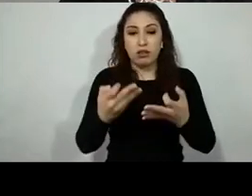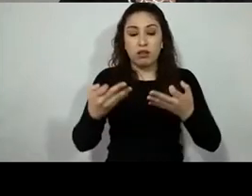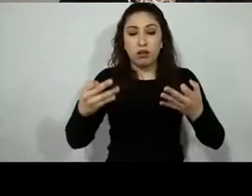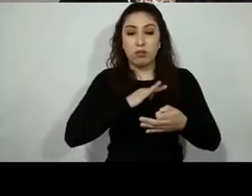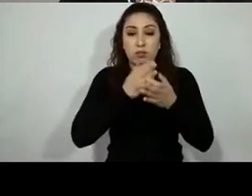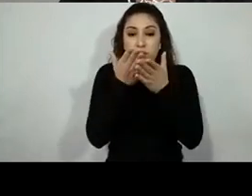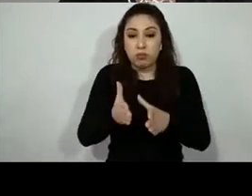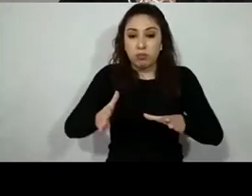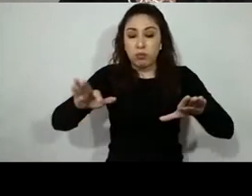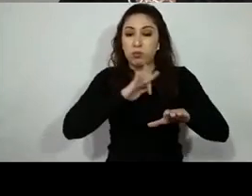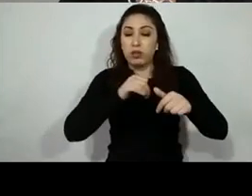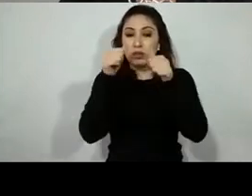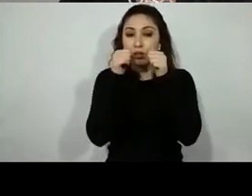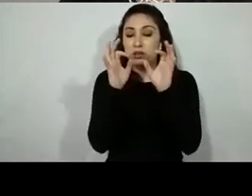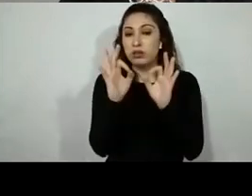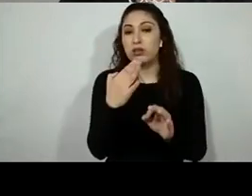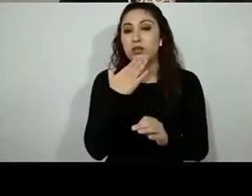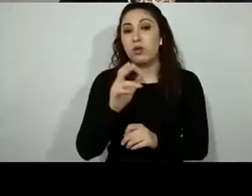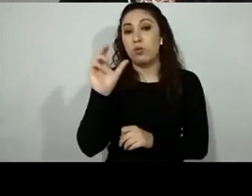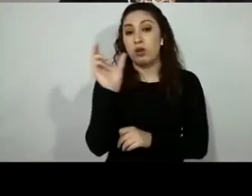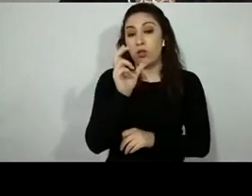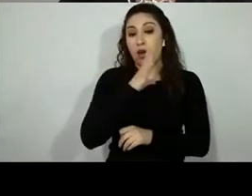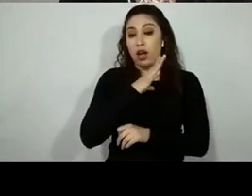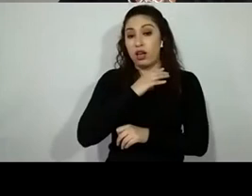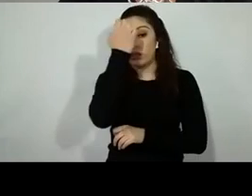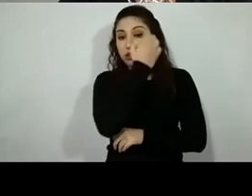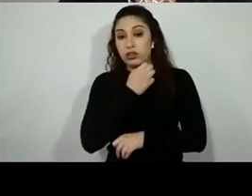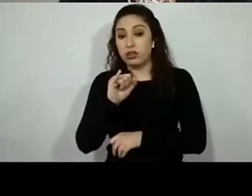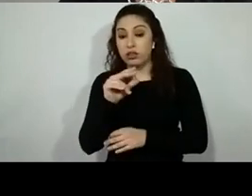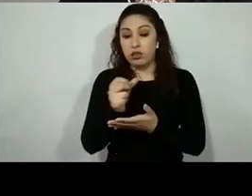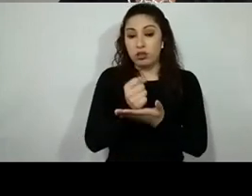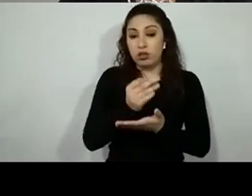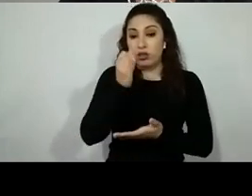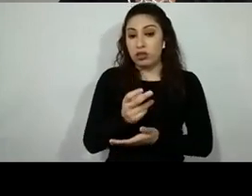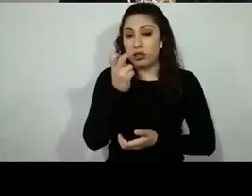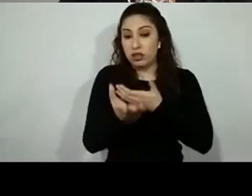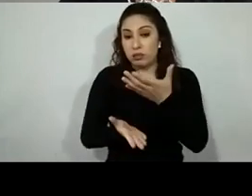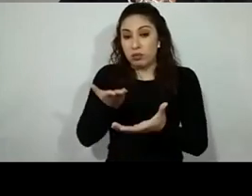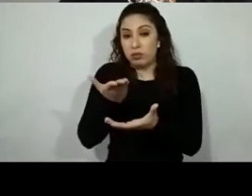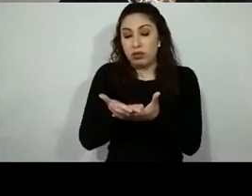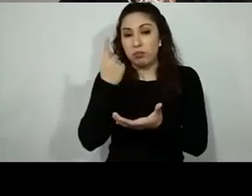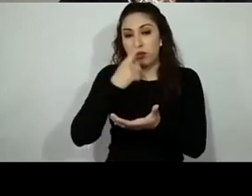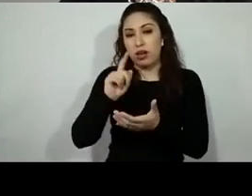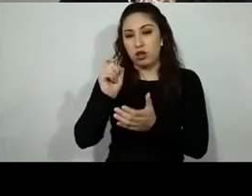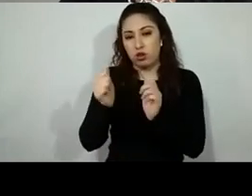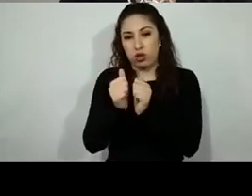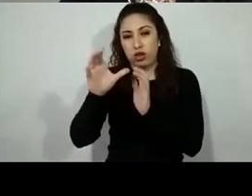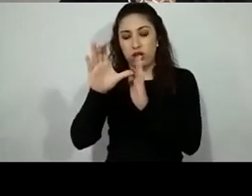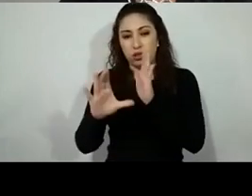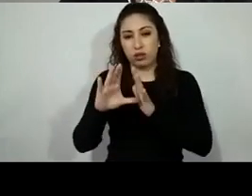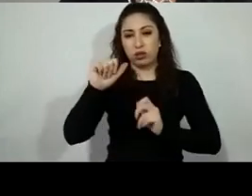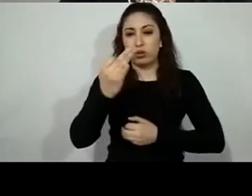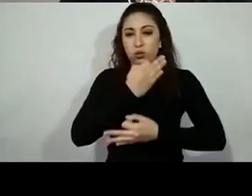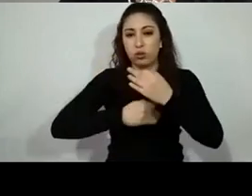se someta a dictaminación y a la aprobación esta modificación constitucional, todos podamos